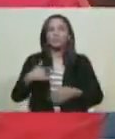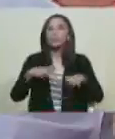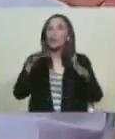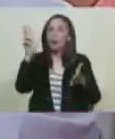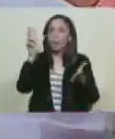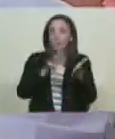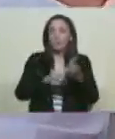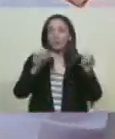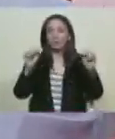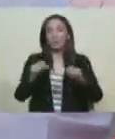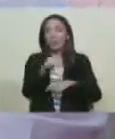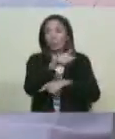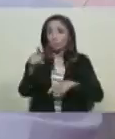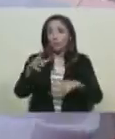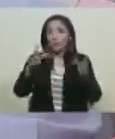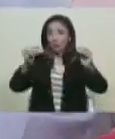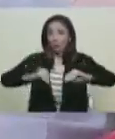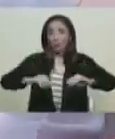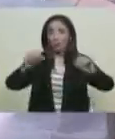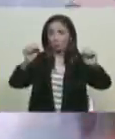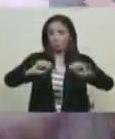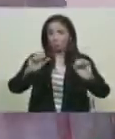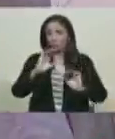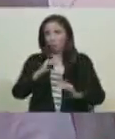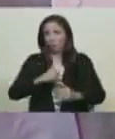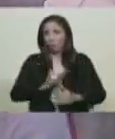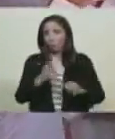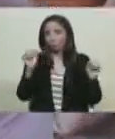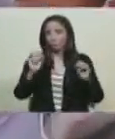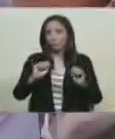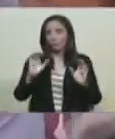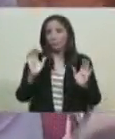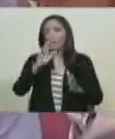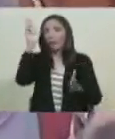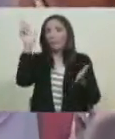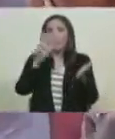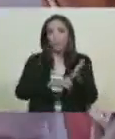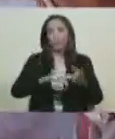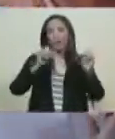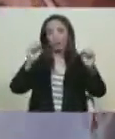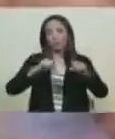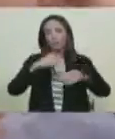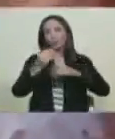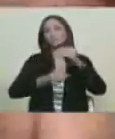Si ustedes están de acuerdo, podemos darla por aprobada.